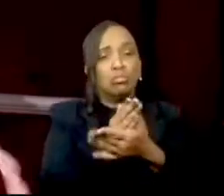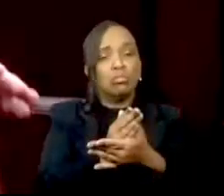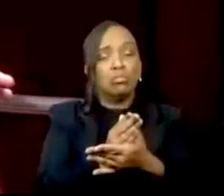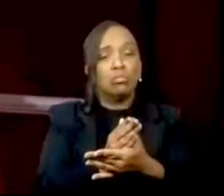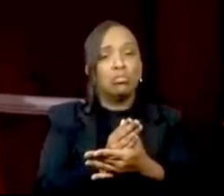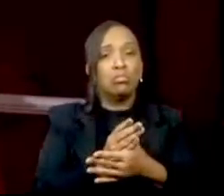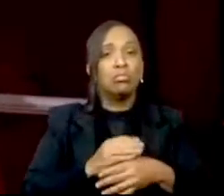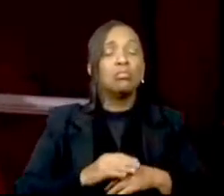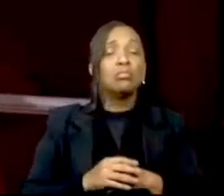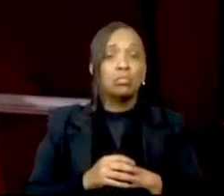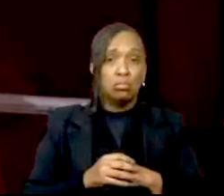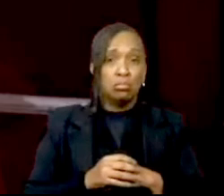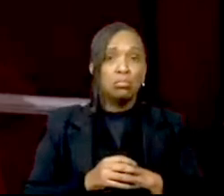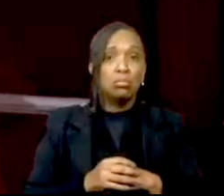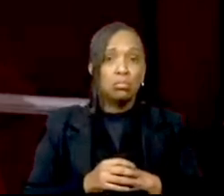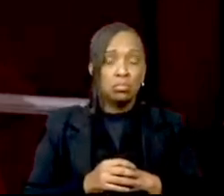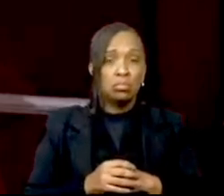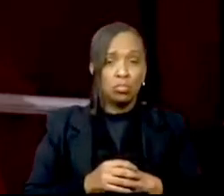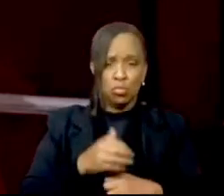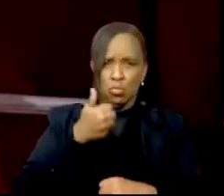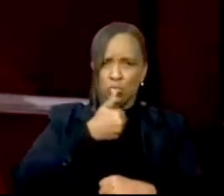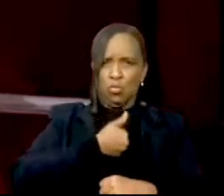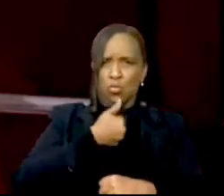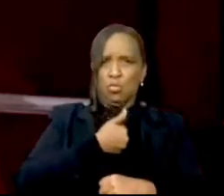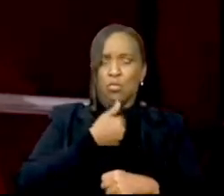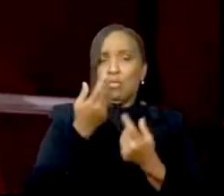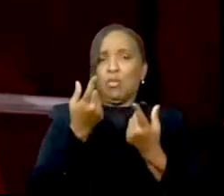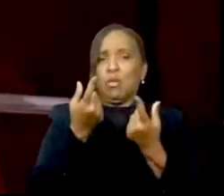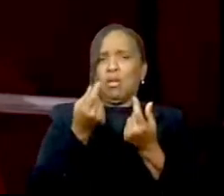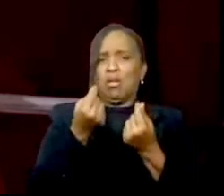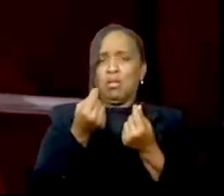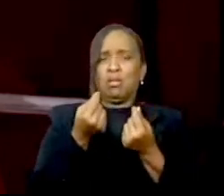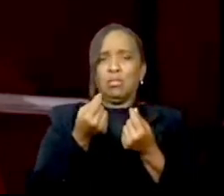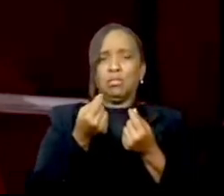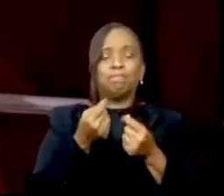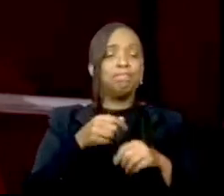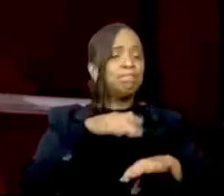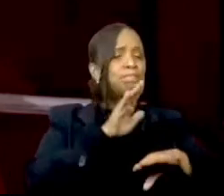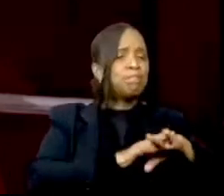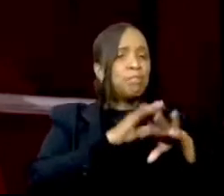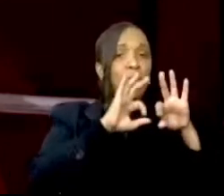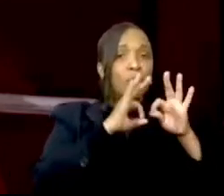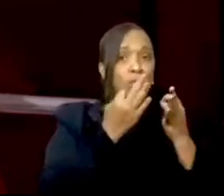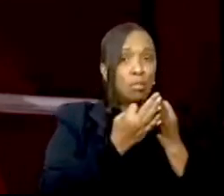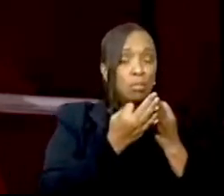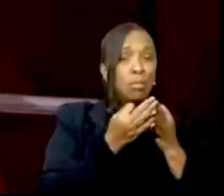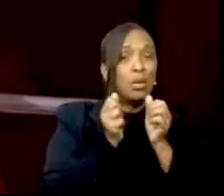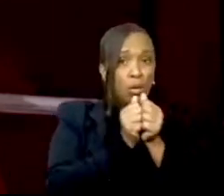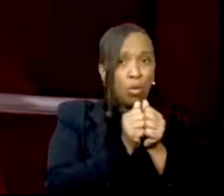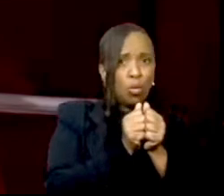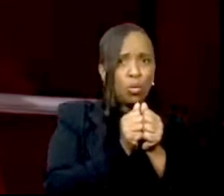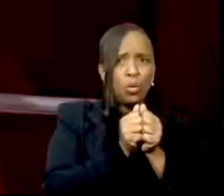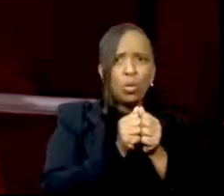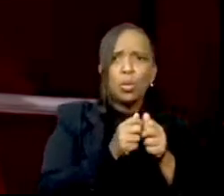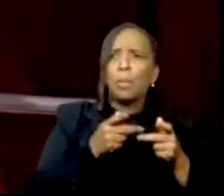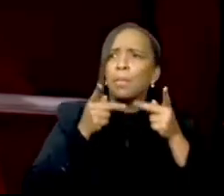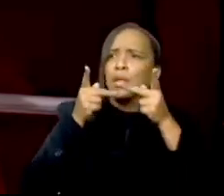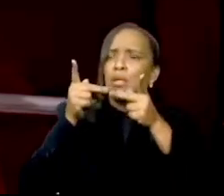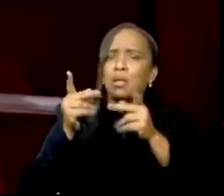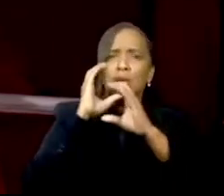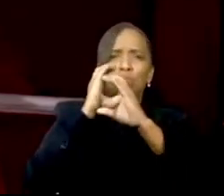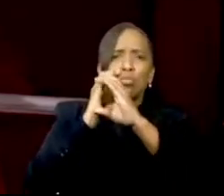visitar toda la provincia en autobús junto a mi familia y muchos ciudadanos dominicanos que creen en